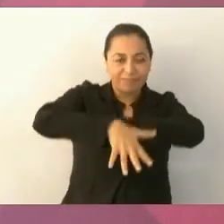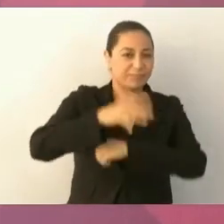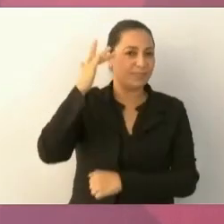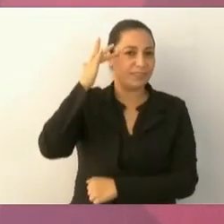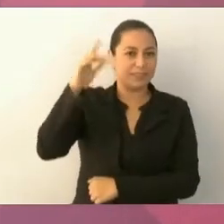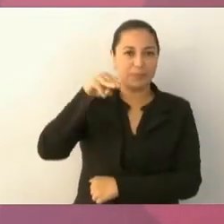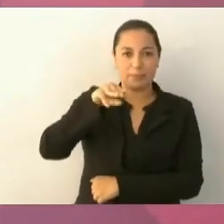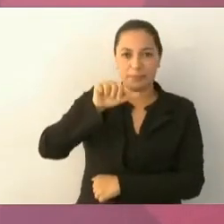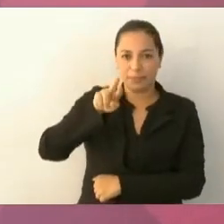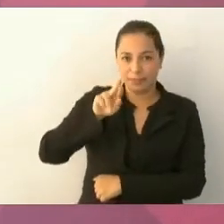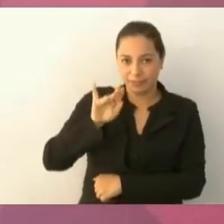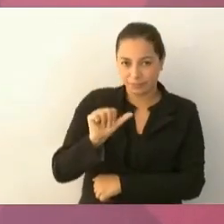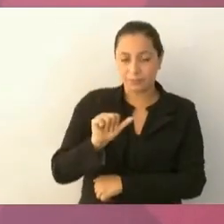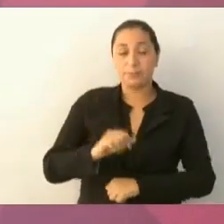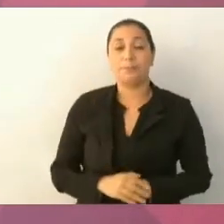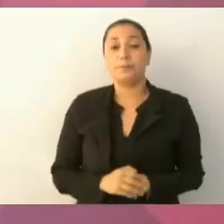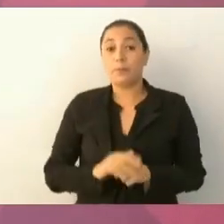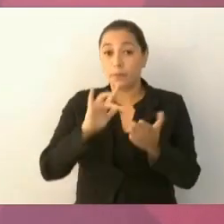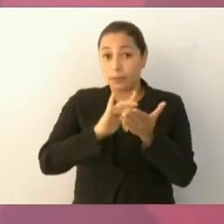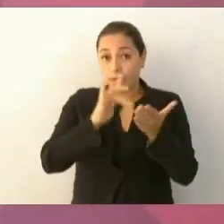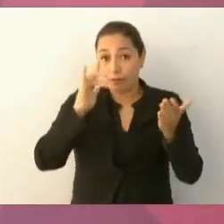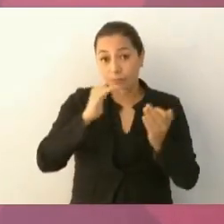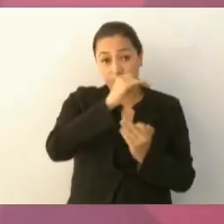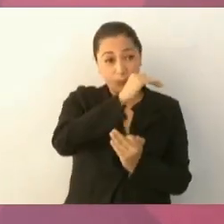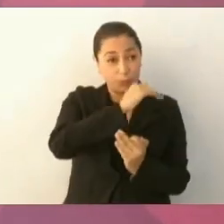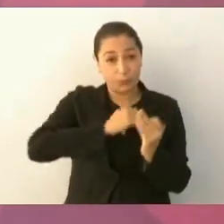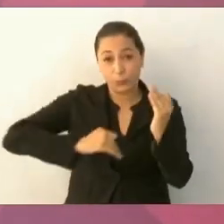Agradecer a todos,